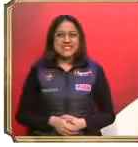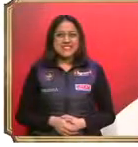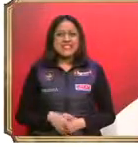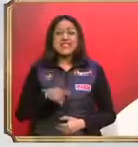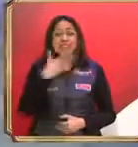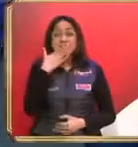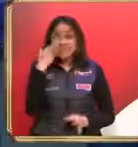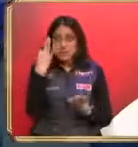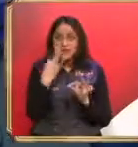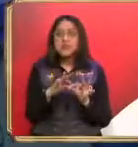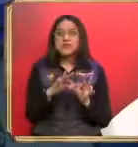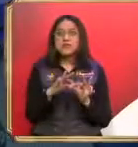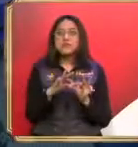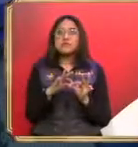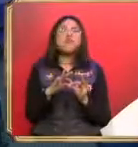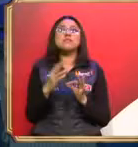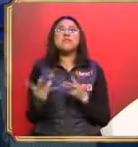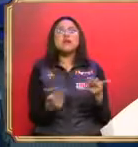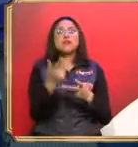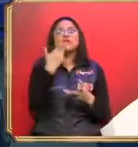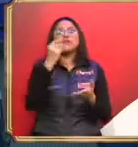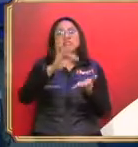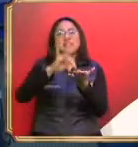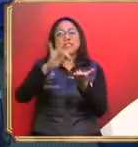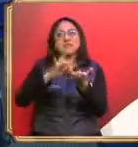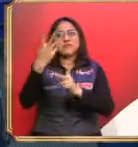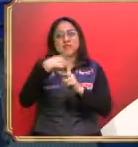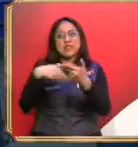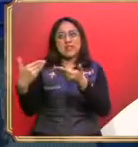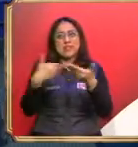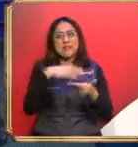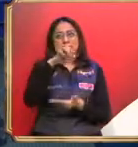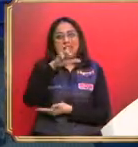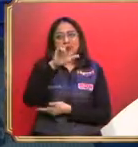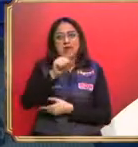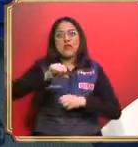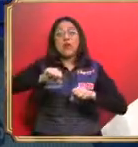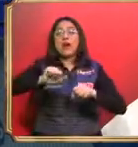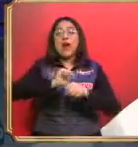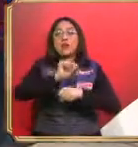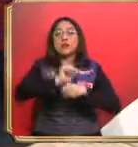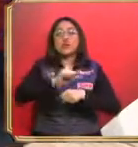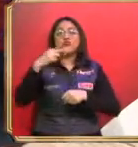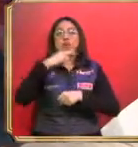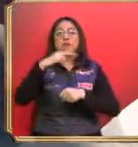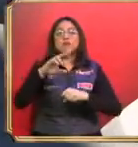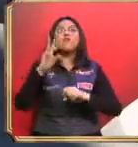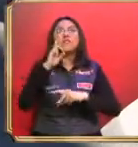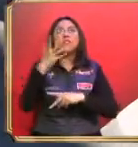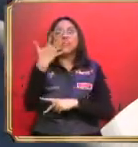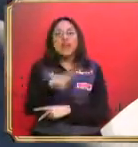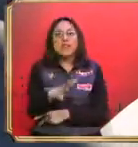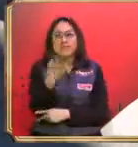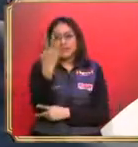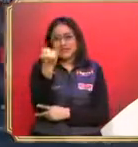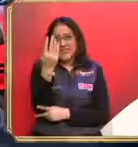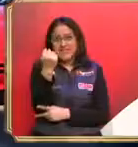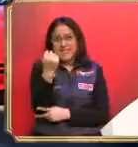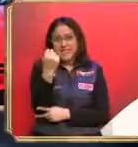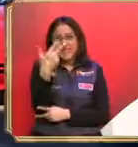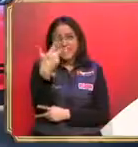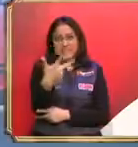está listo gracias por estar aquí en el meridiano sobre ruedas y comienza 10 9